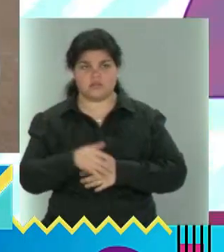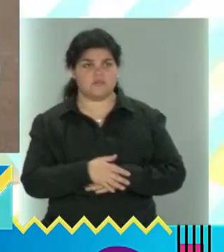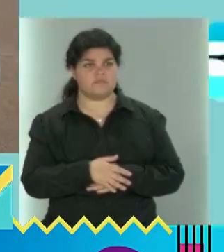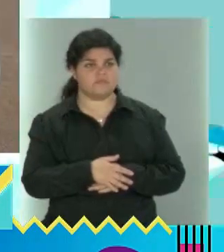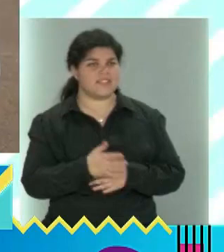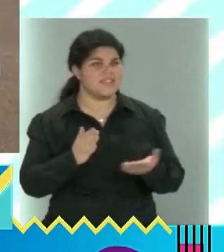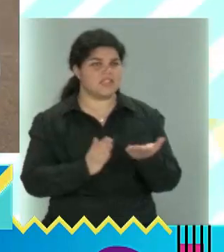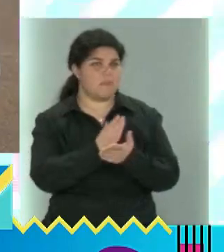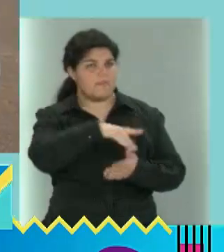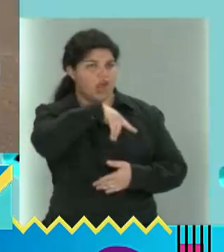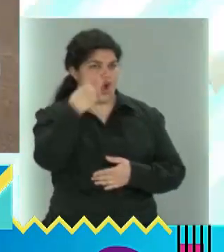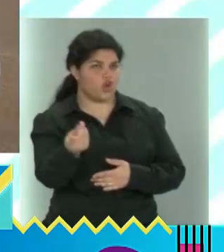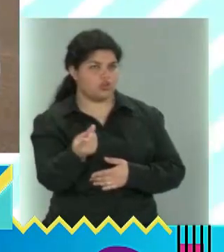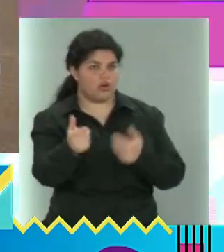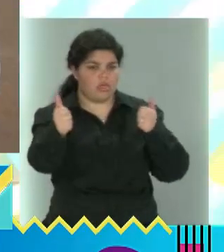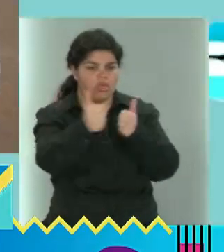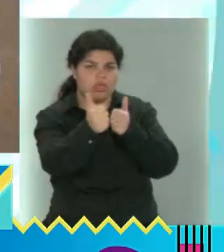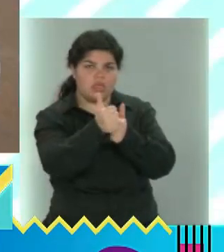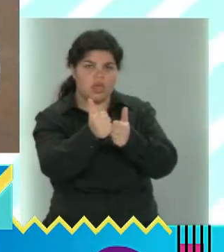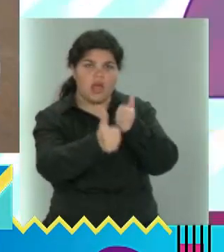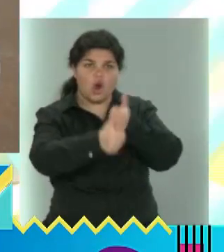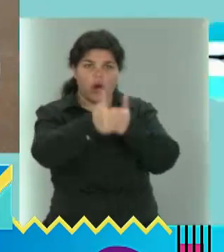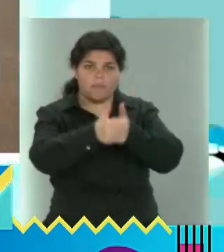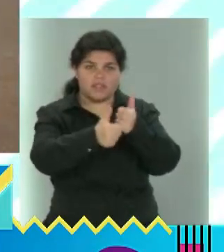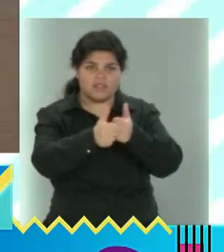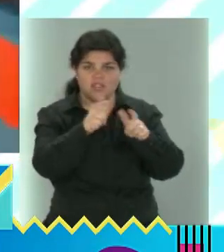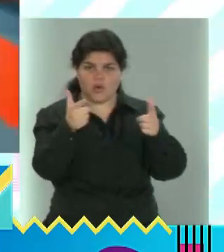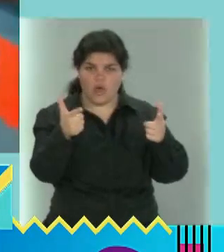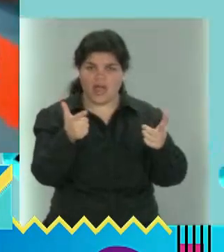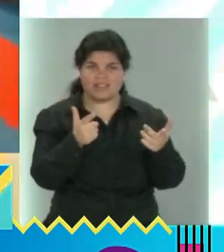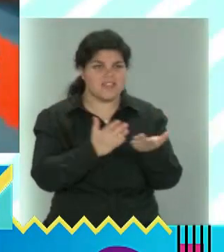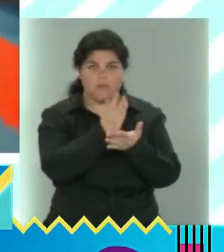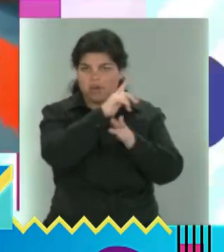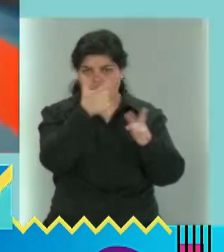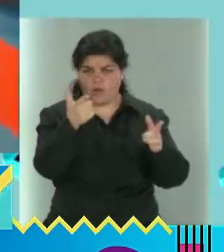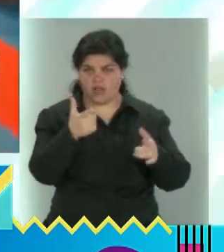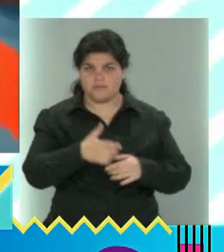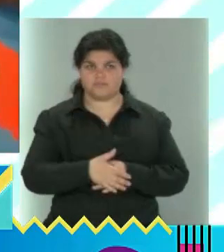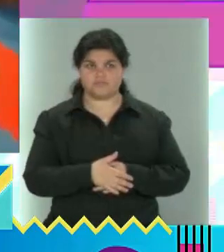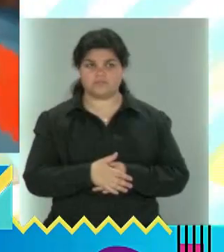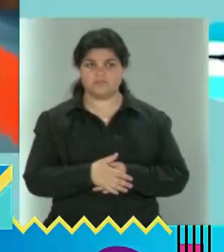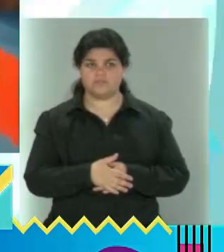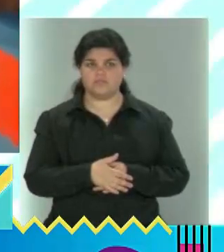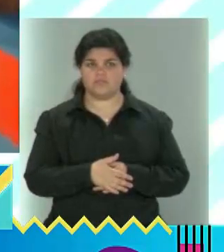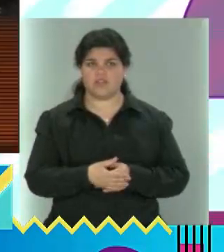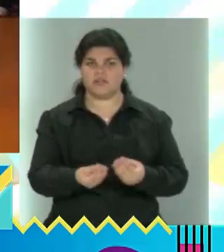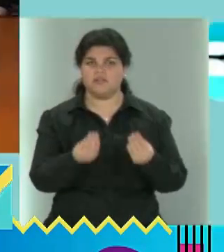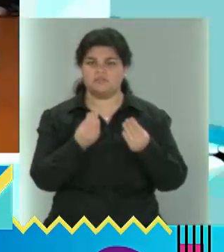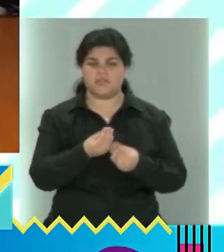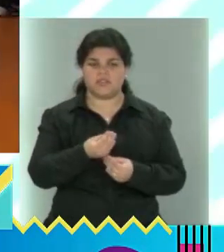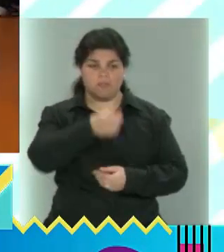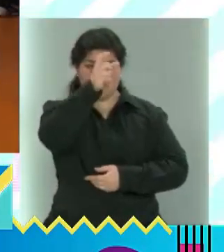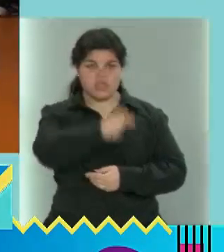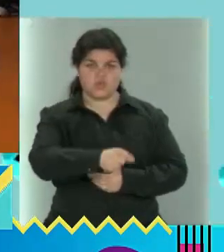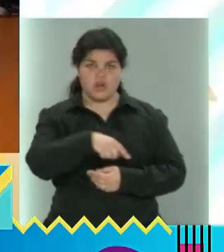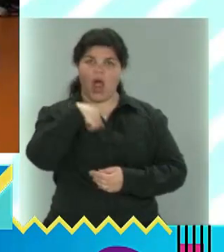¿no? Eso lo hablábamos. No hay una competencia directa. Pero ¿Qué concepto hay de ese otro? ¿Qué representa al